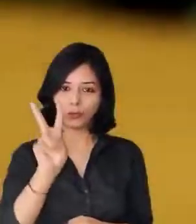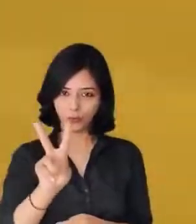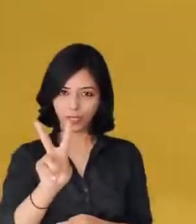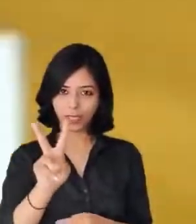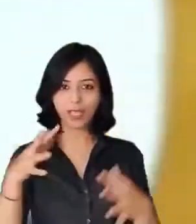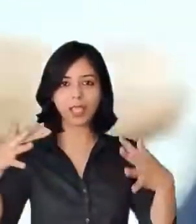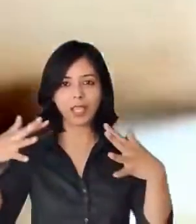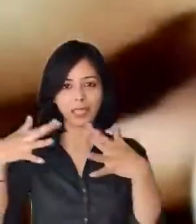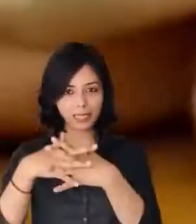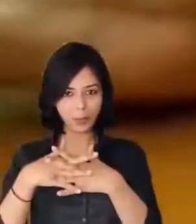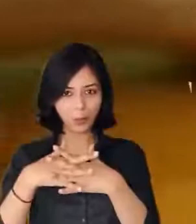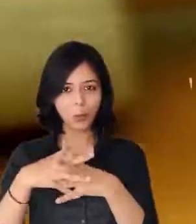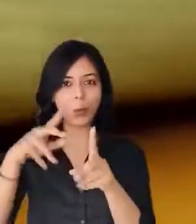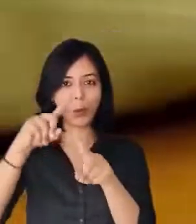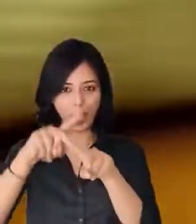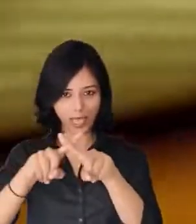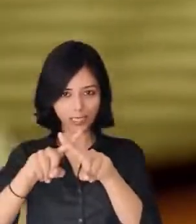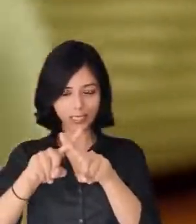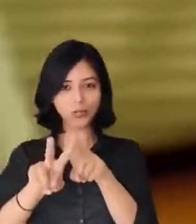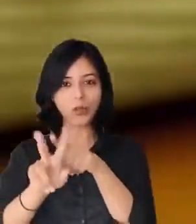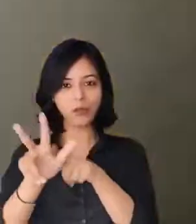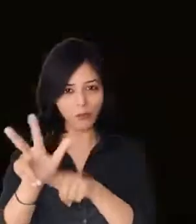¿Tú lo viste? Estrangularla, sí.